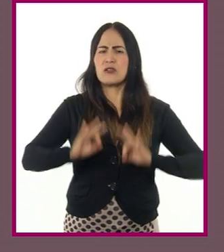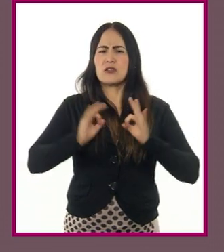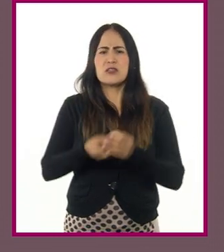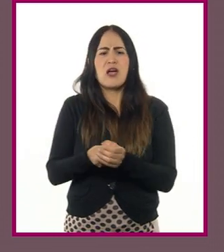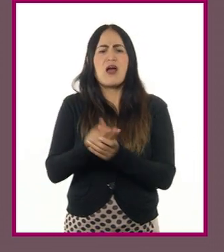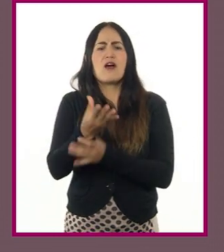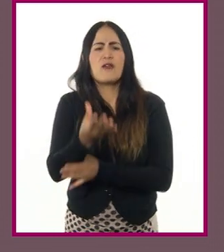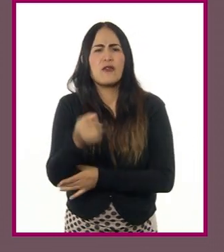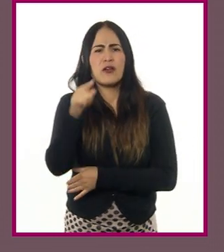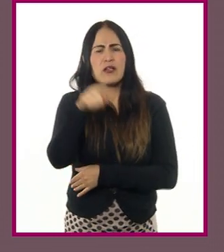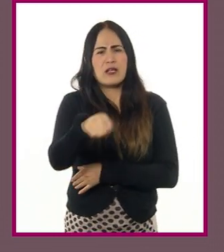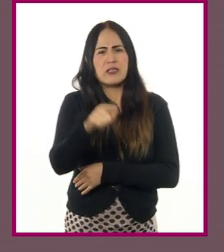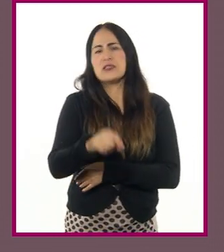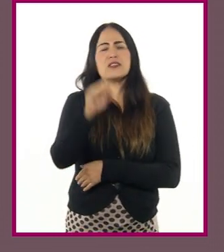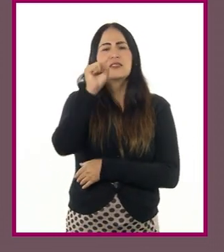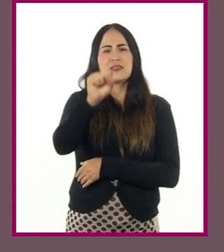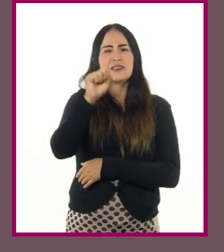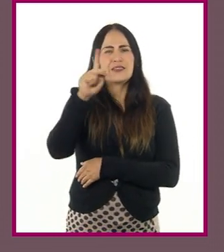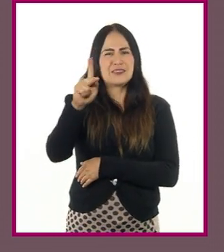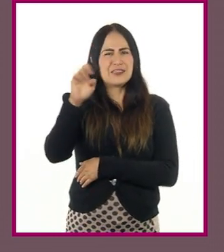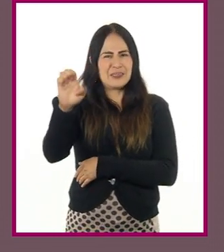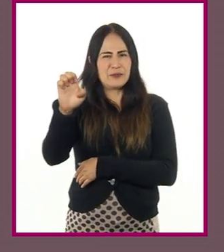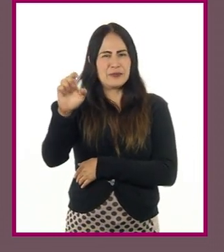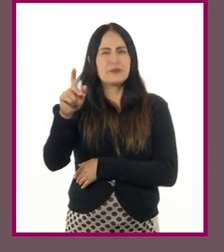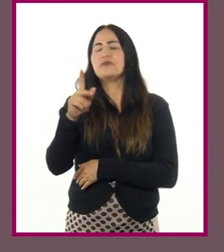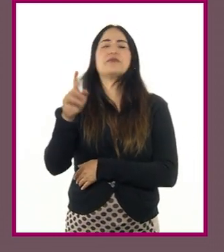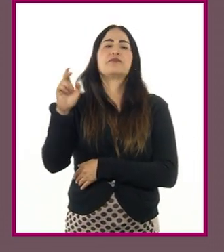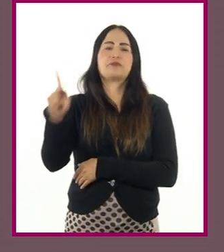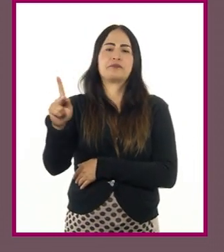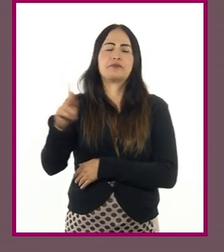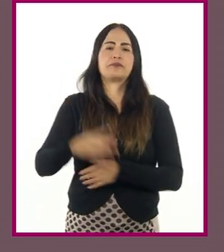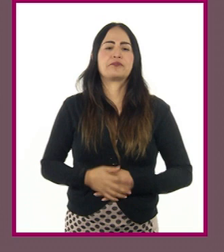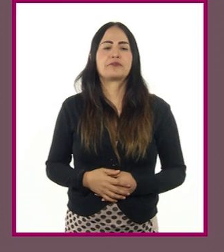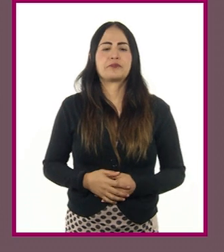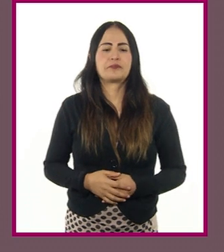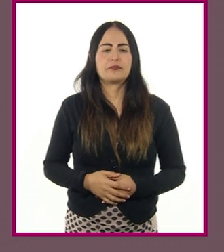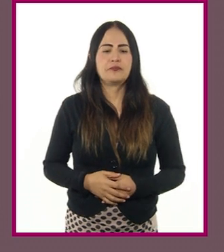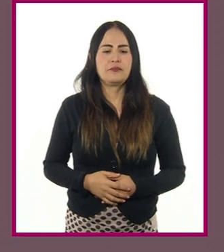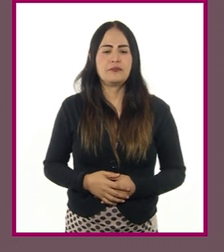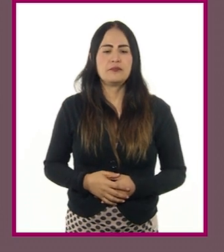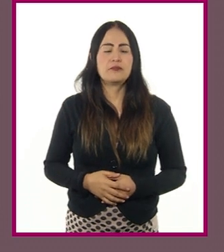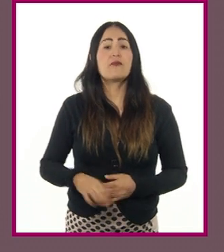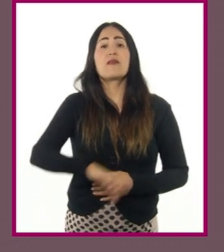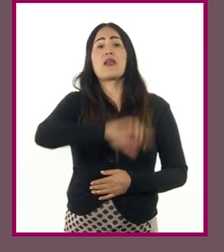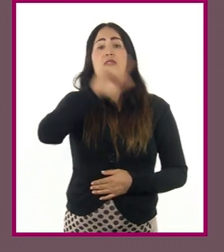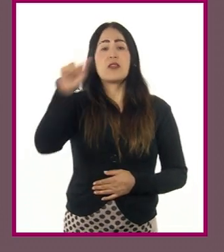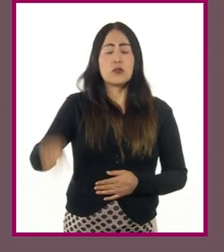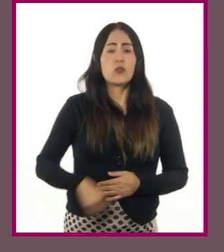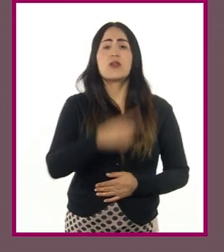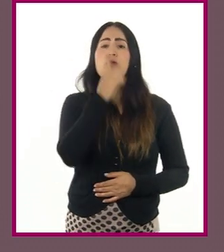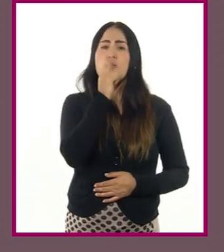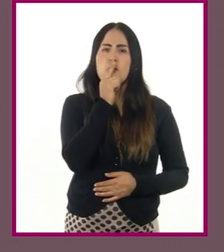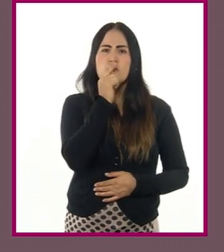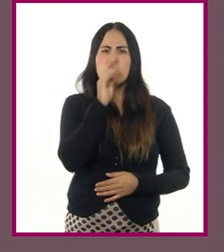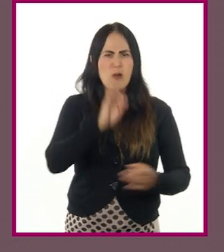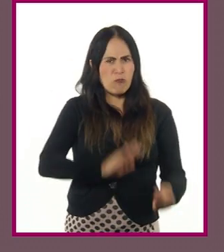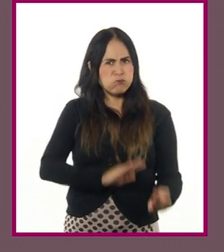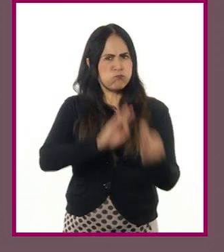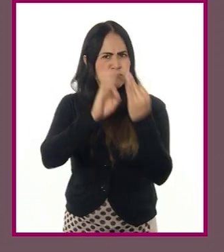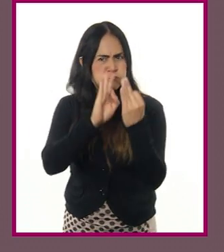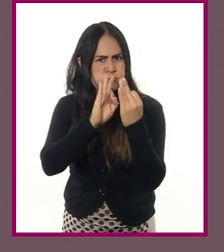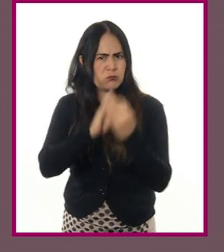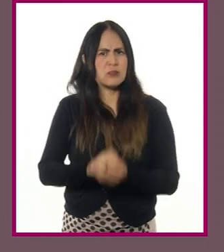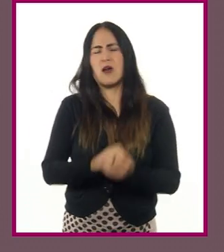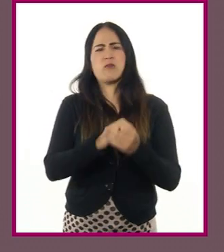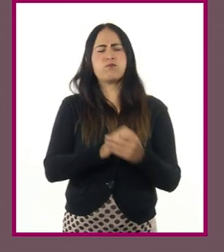la sede de la Secretaría de Educación Pública, cuando fueron enfrentados por la policía. Tras el choque con